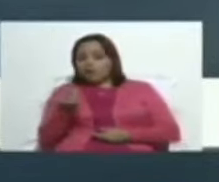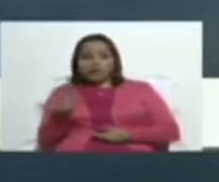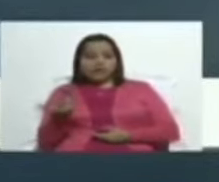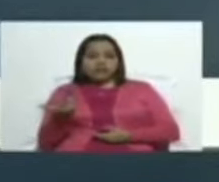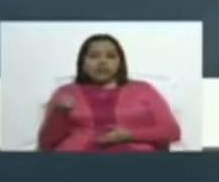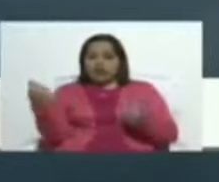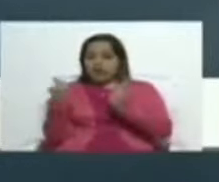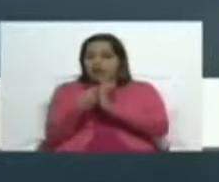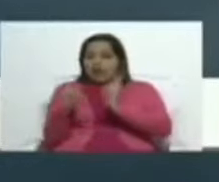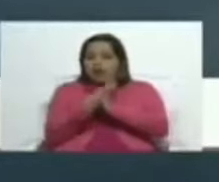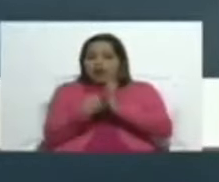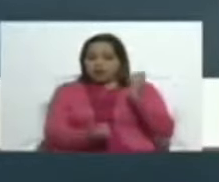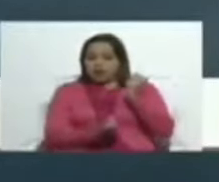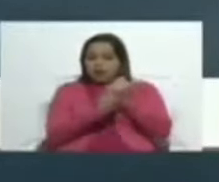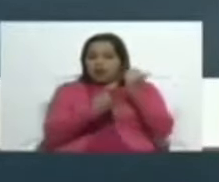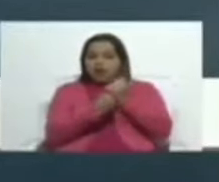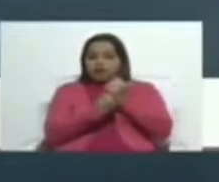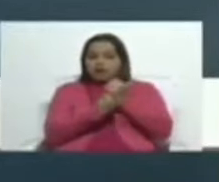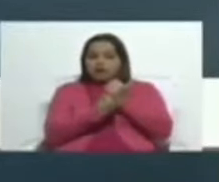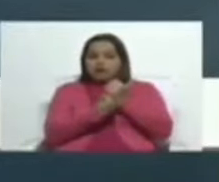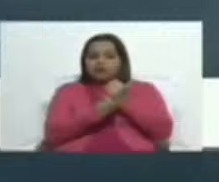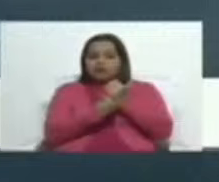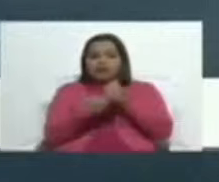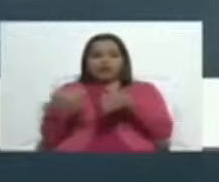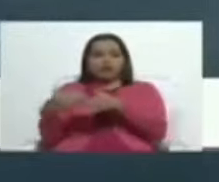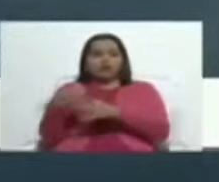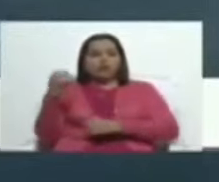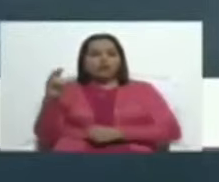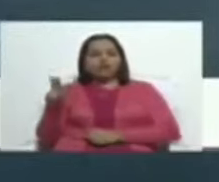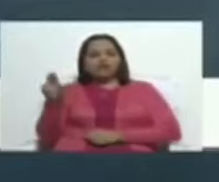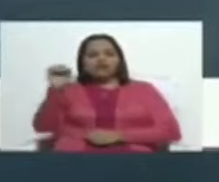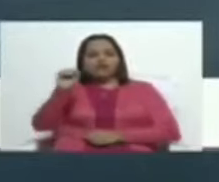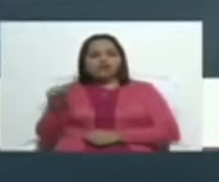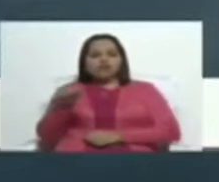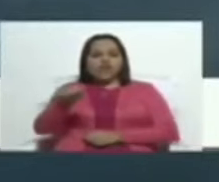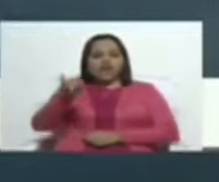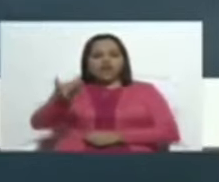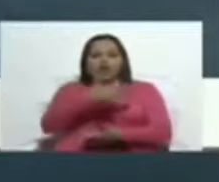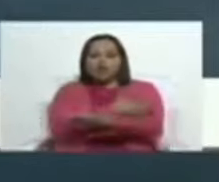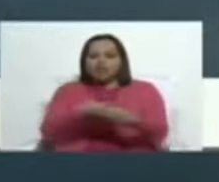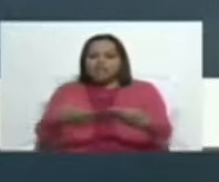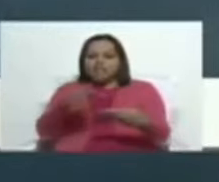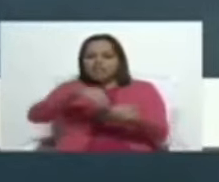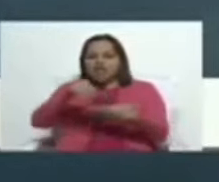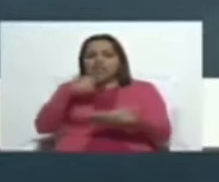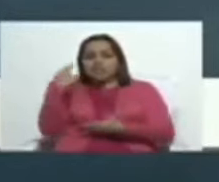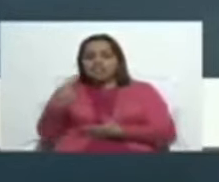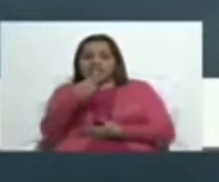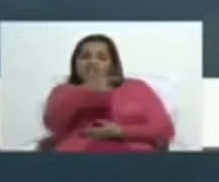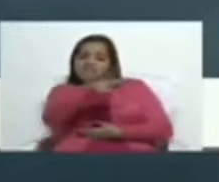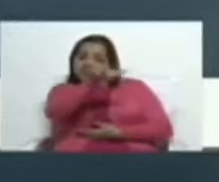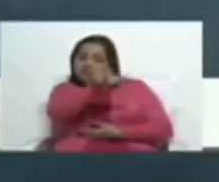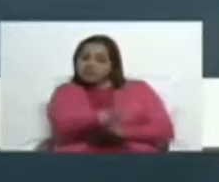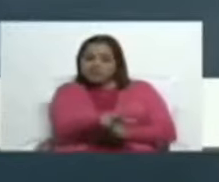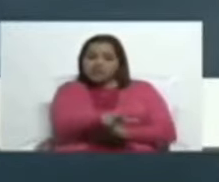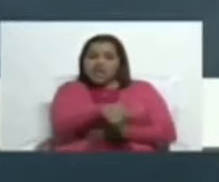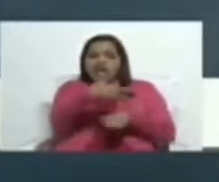trabajo limpio, pulcro. Aquí van a salir ahora qué. Va a